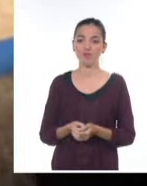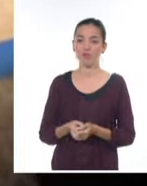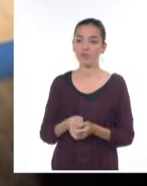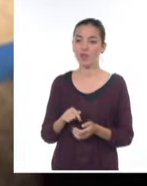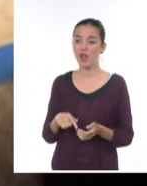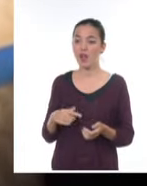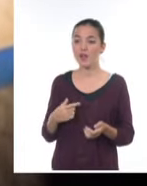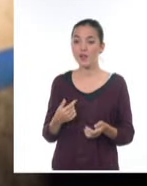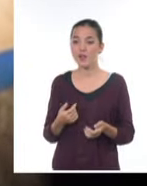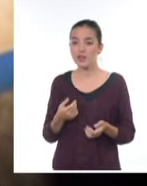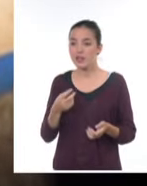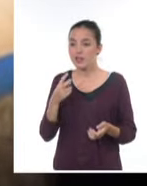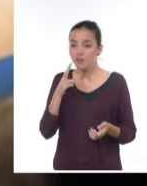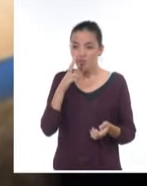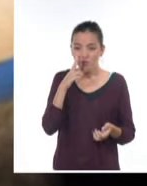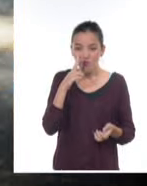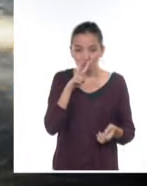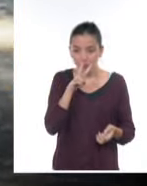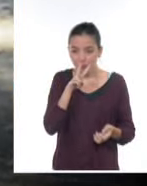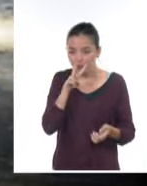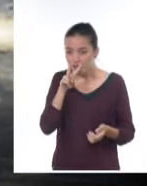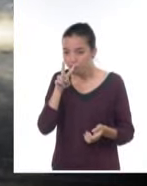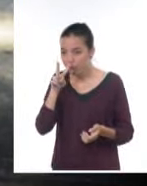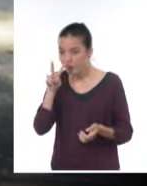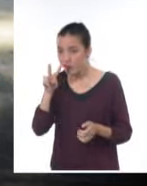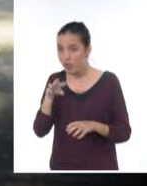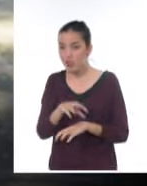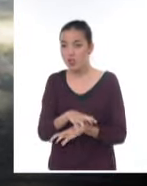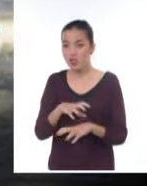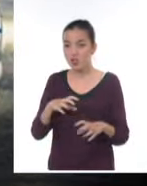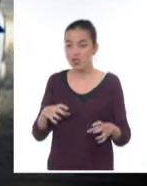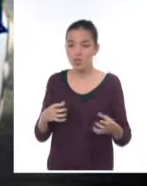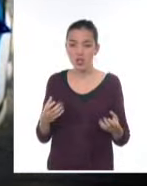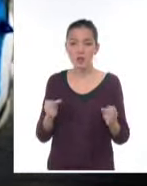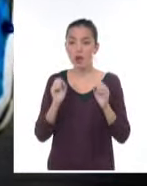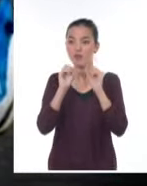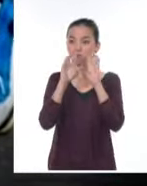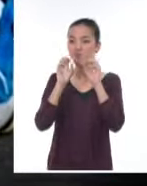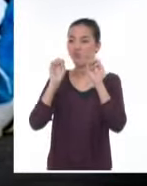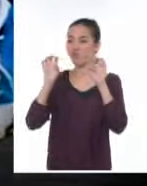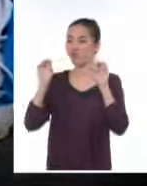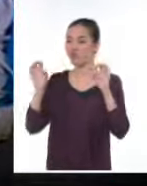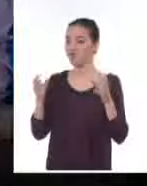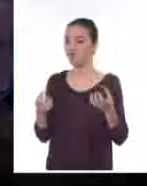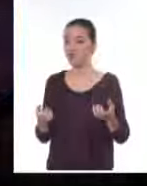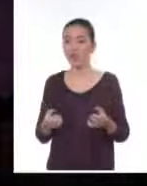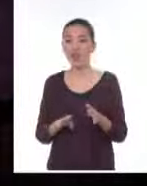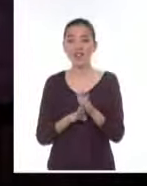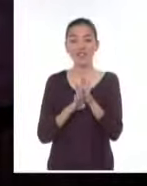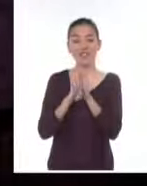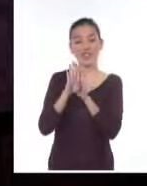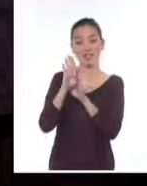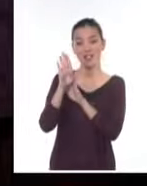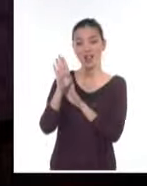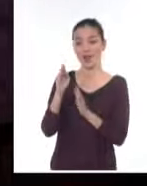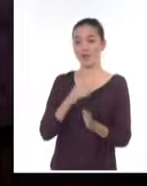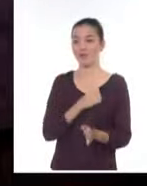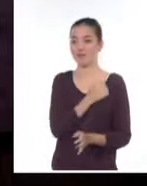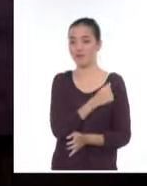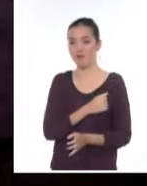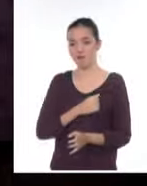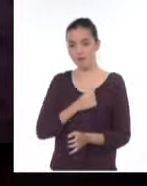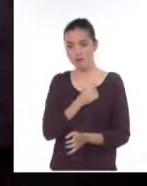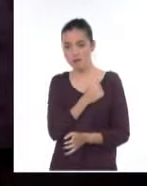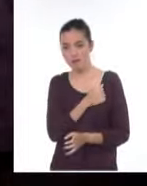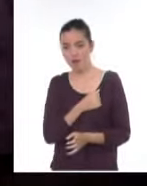y promover desde las comunidades el amor por animales afectivos. Nuevos proyectos se avecinan para apoyar